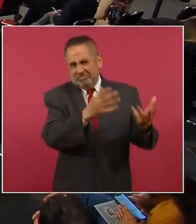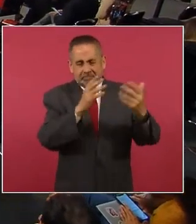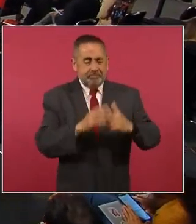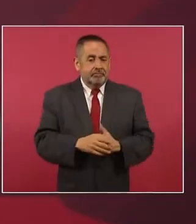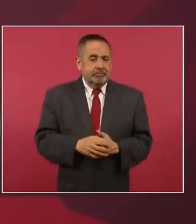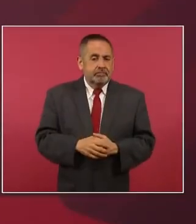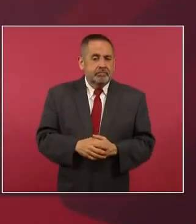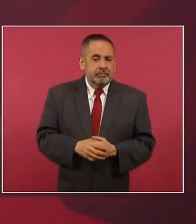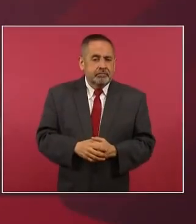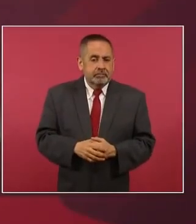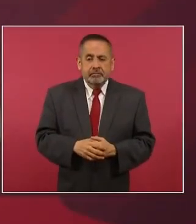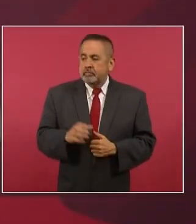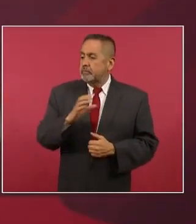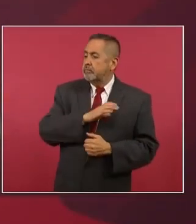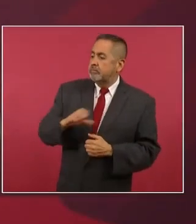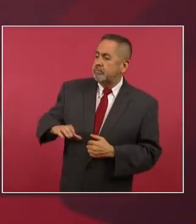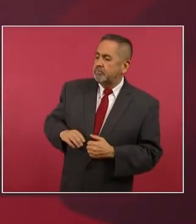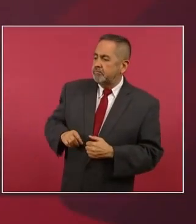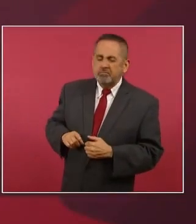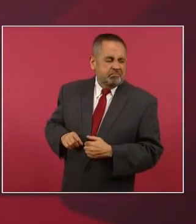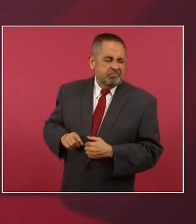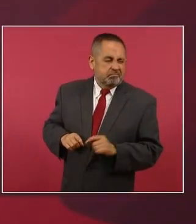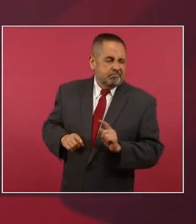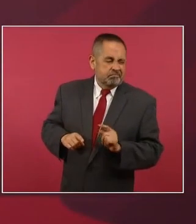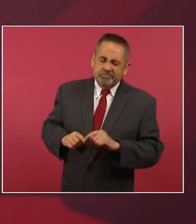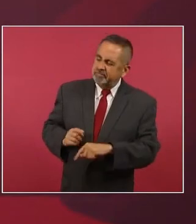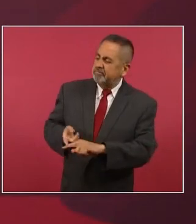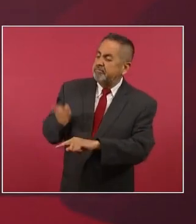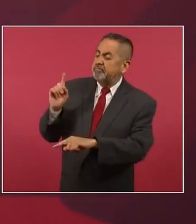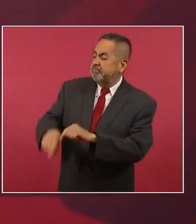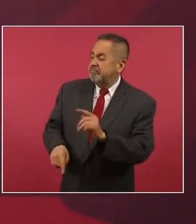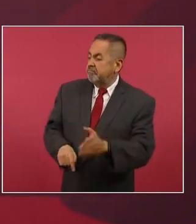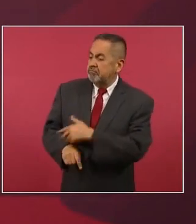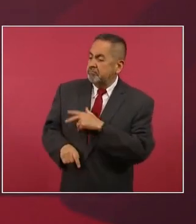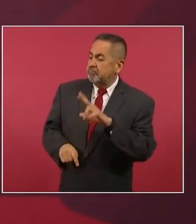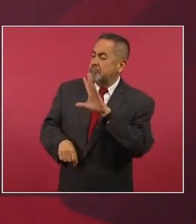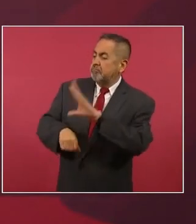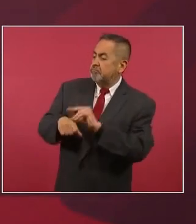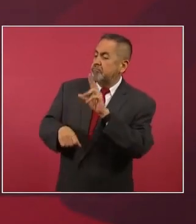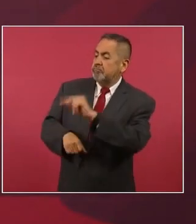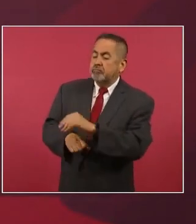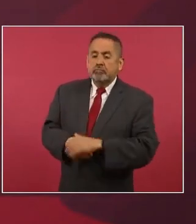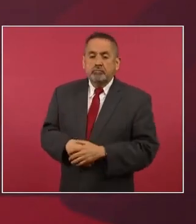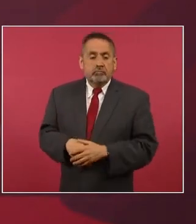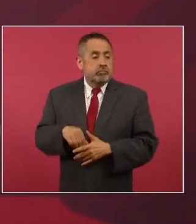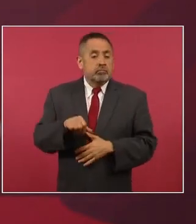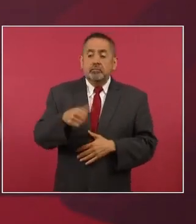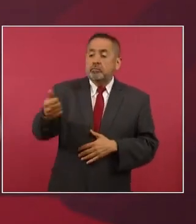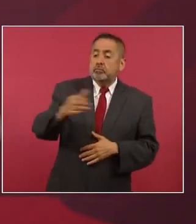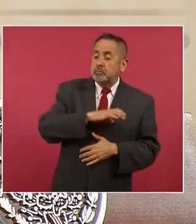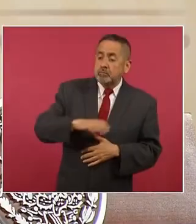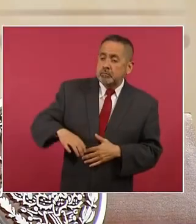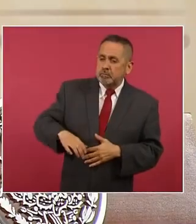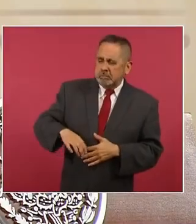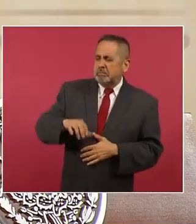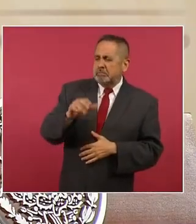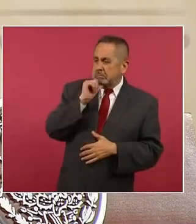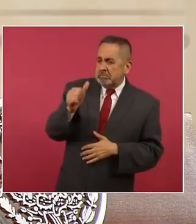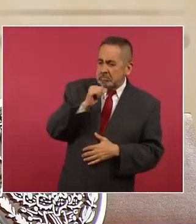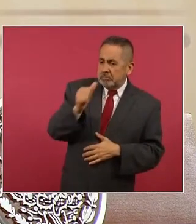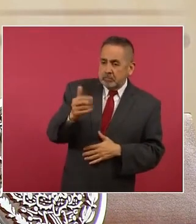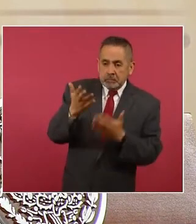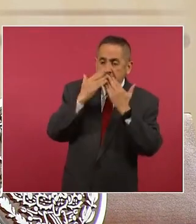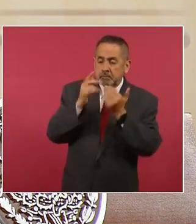Esto de quitar candidaturas, de darle candidatura a los que no tenían